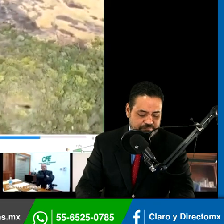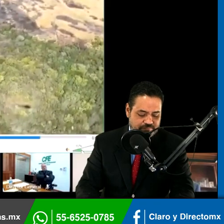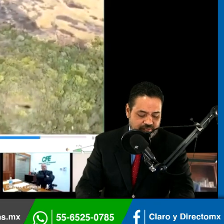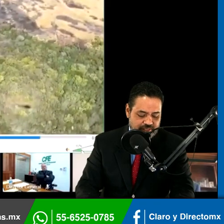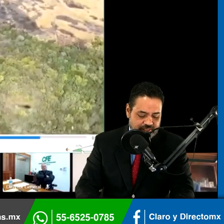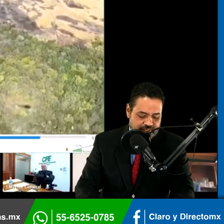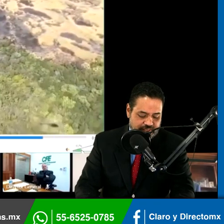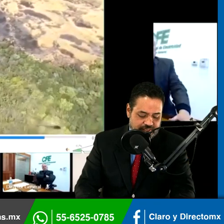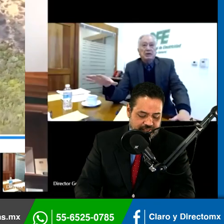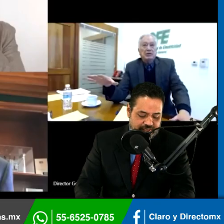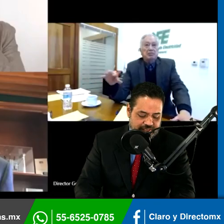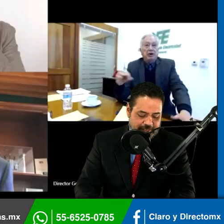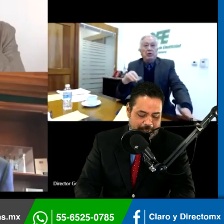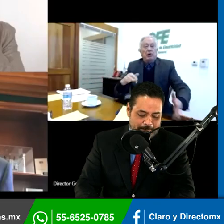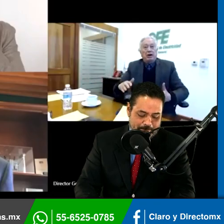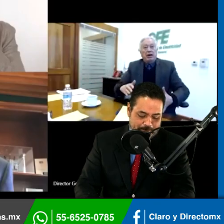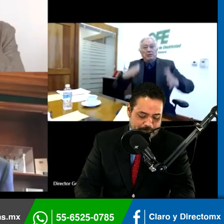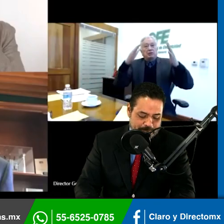Bueno,